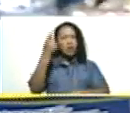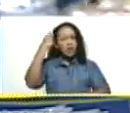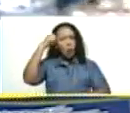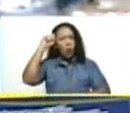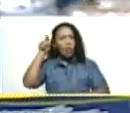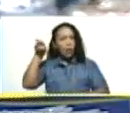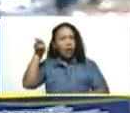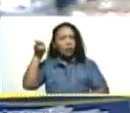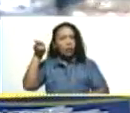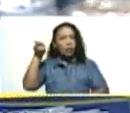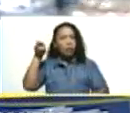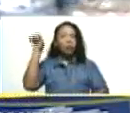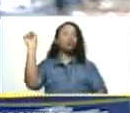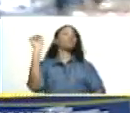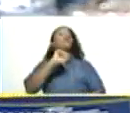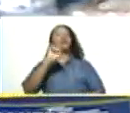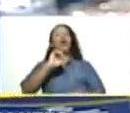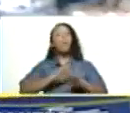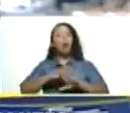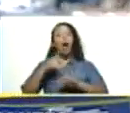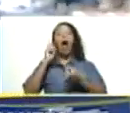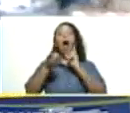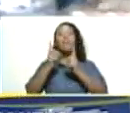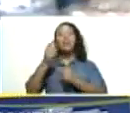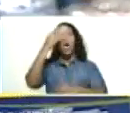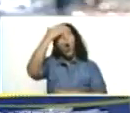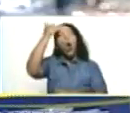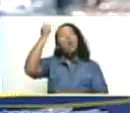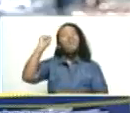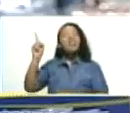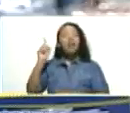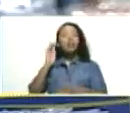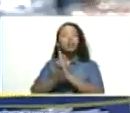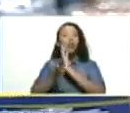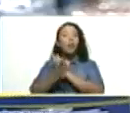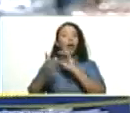eso? Porque uno tiende a olvidar lo malo.